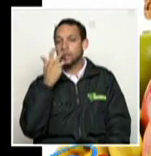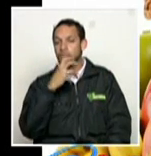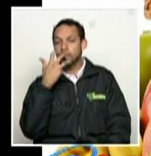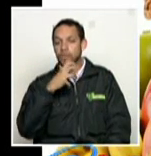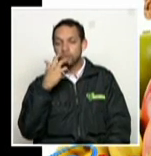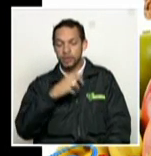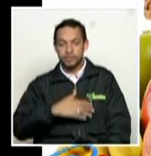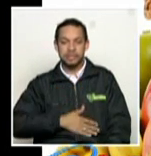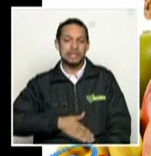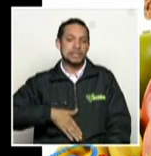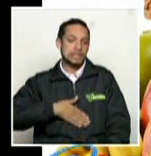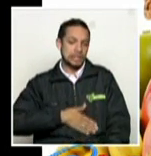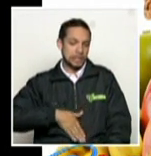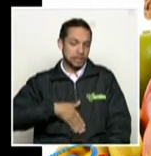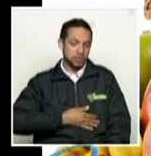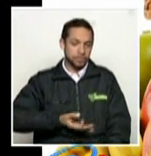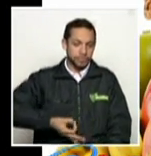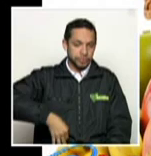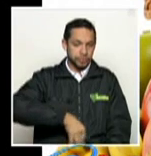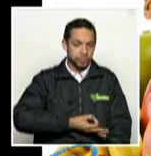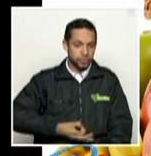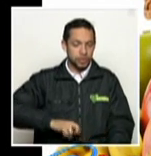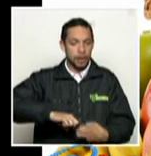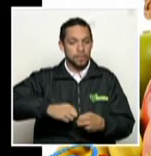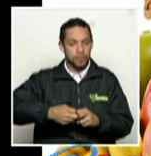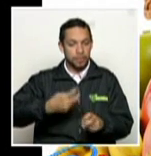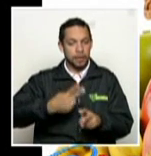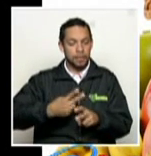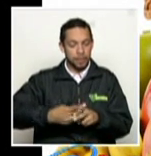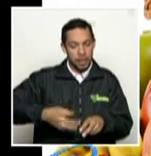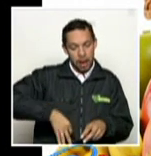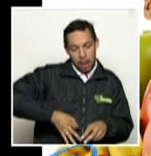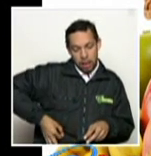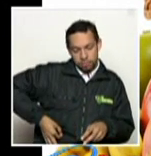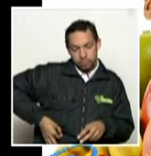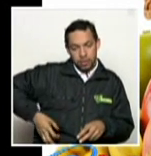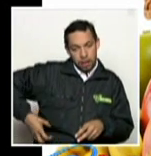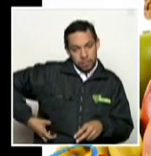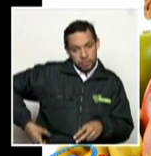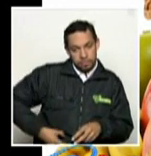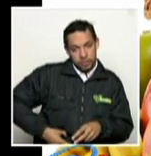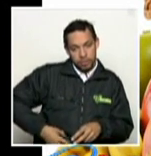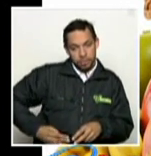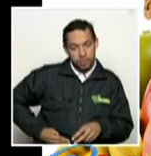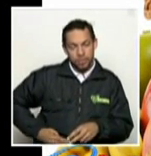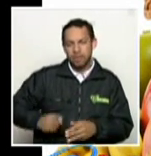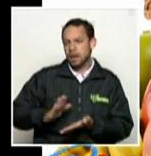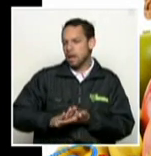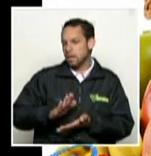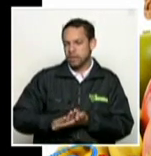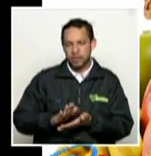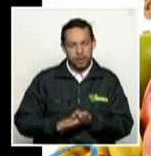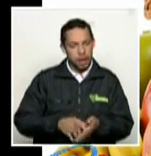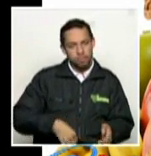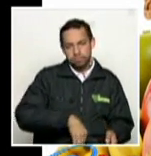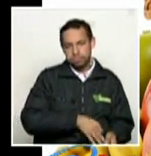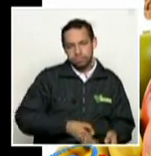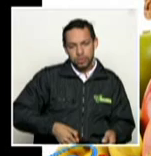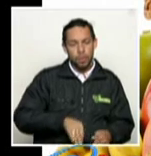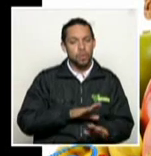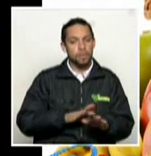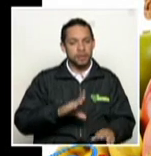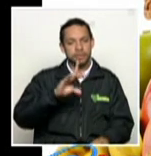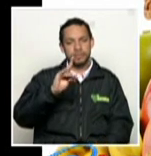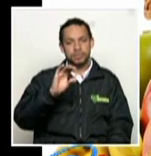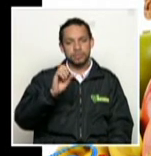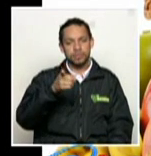en el intestino, no tiene ningún problema con lo de la vesícula, con el resto de órganos, es limpiar el intestino, es decir, por eso se llama Desintol, porque